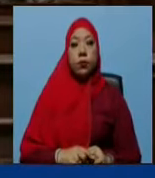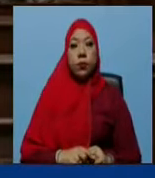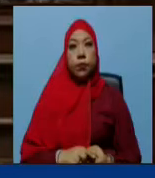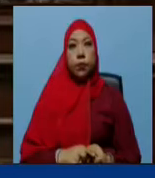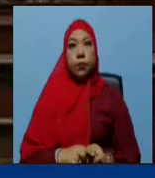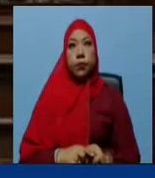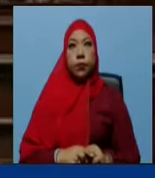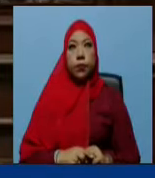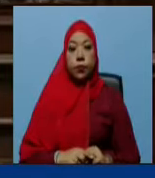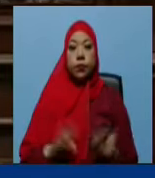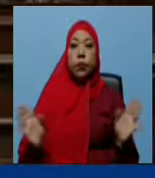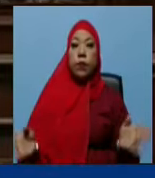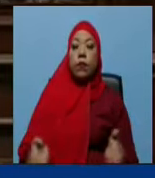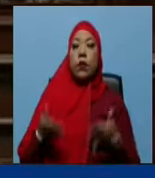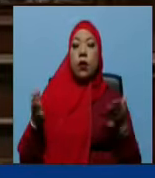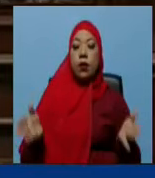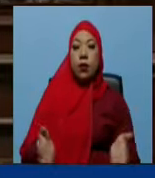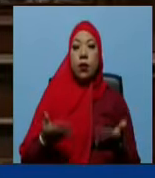Propulsores.